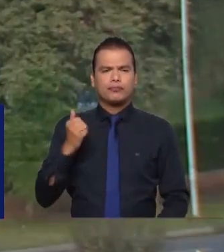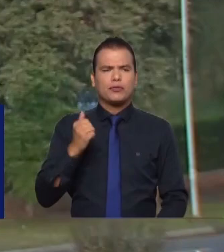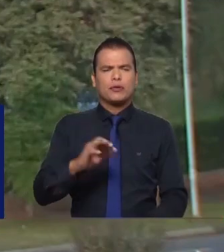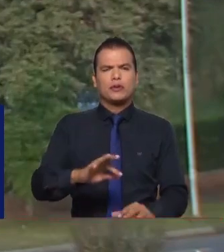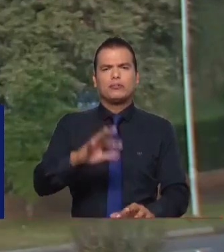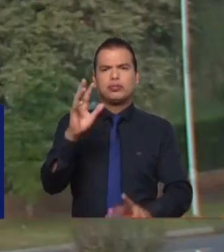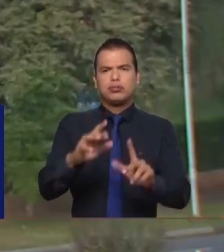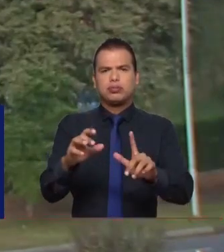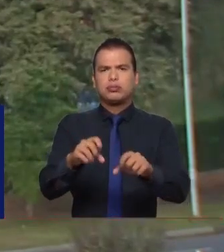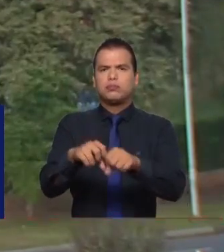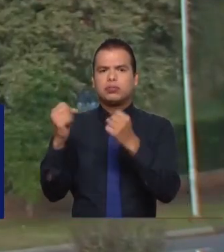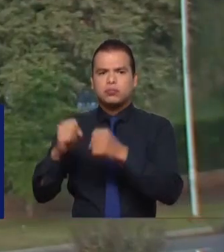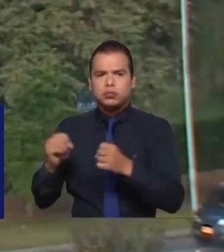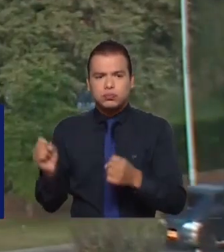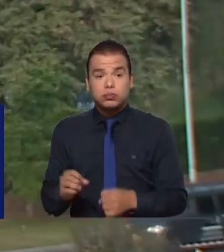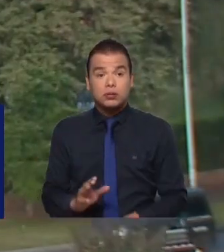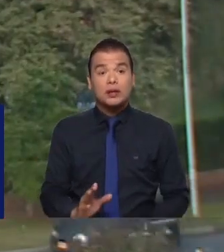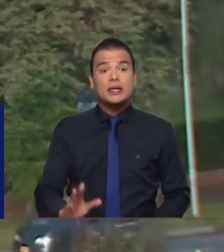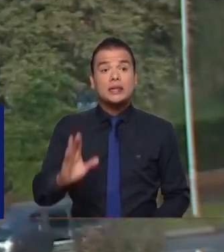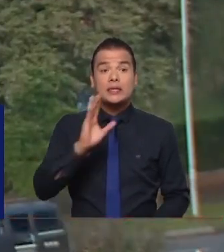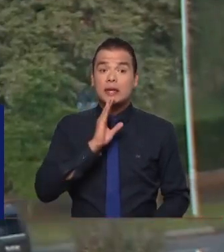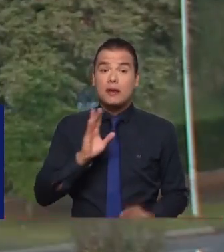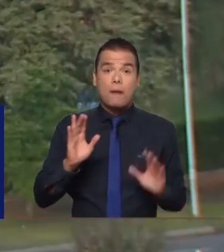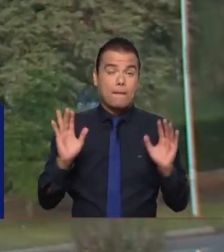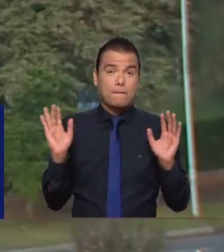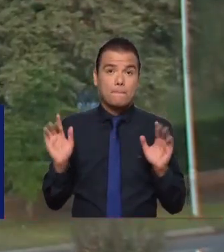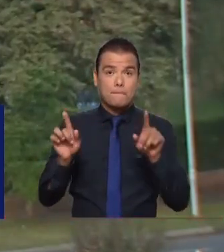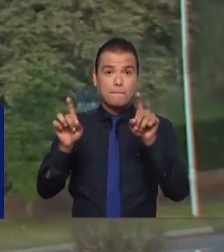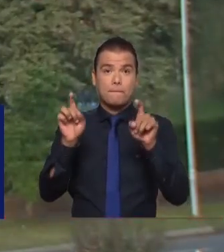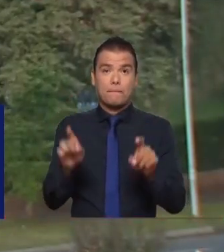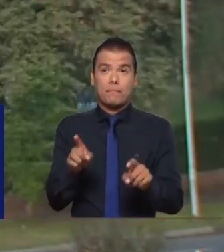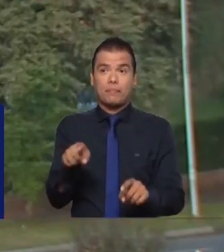de no se sabe quién. Al parecer en horas de la madrugada